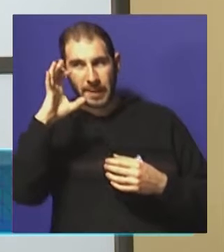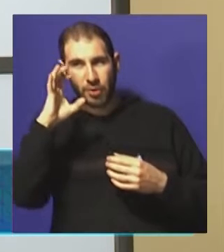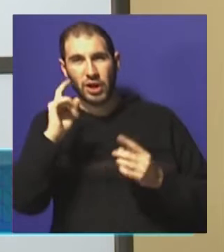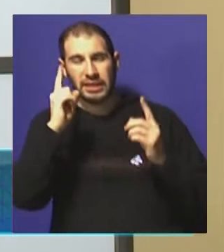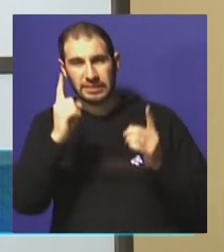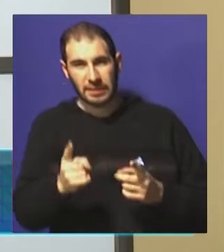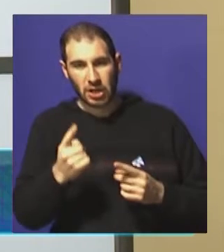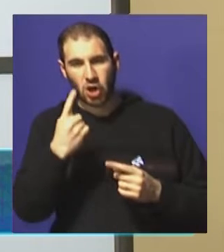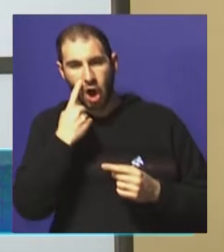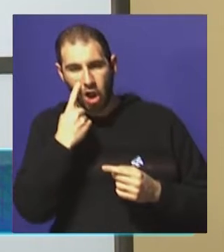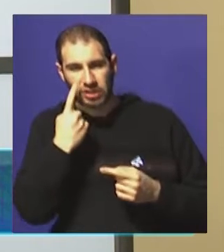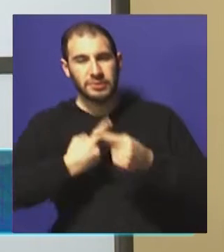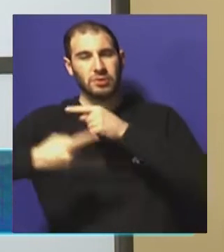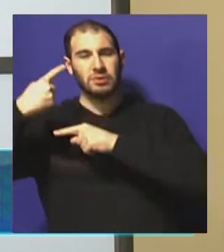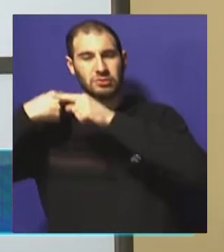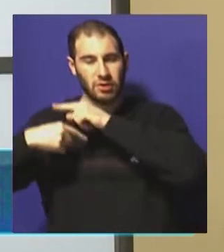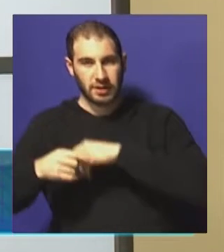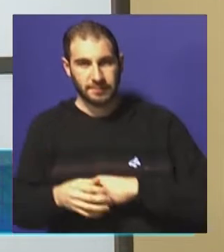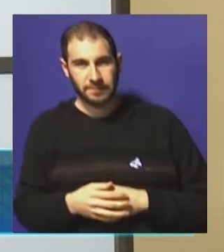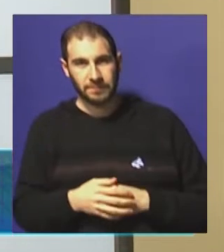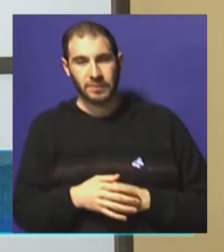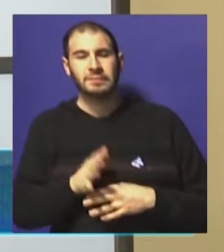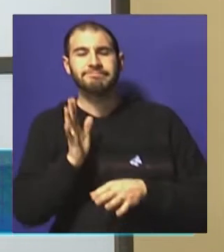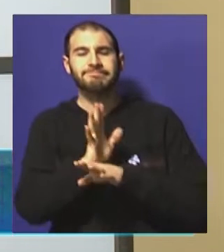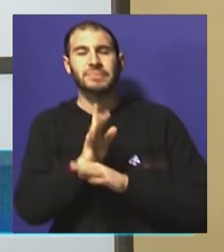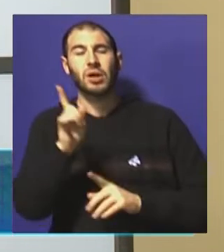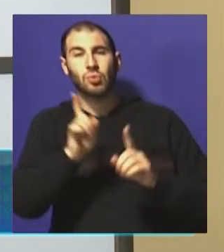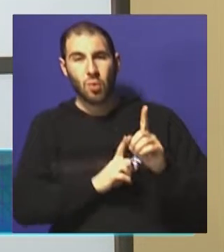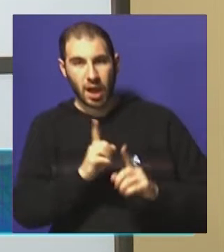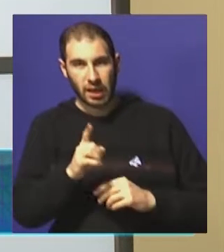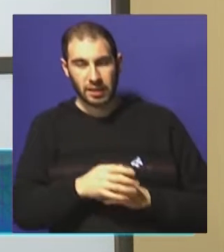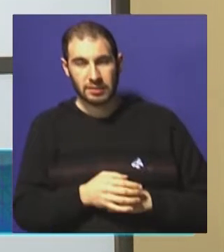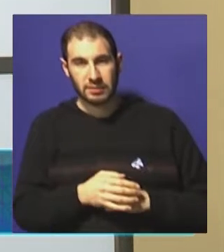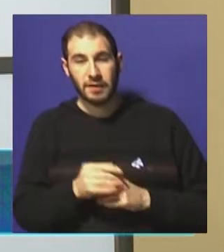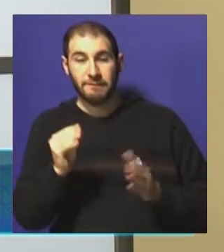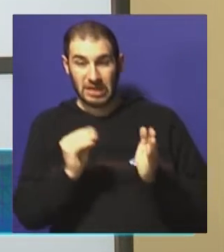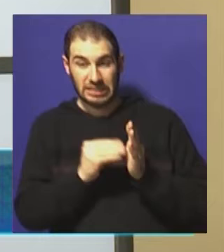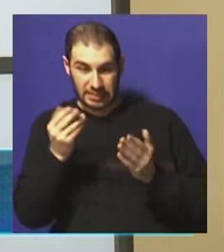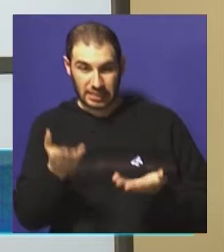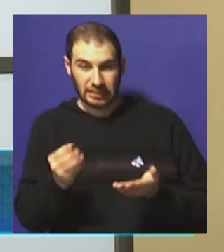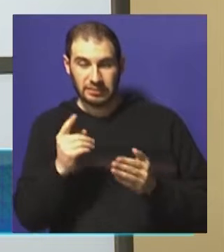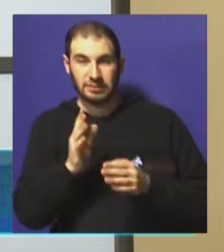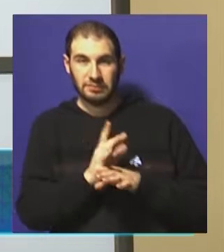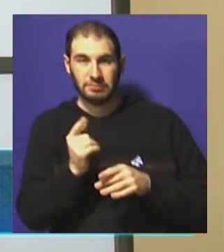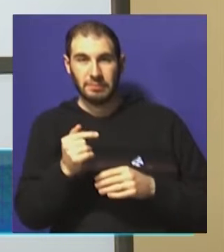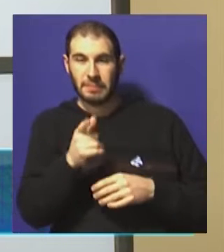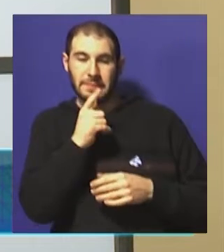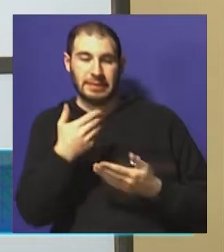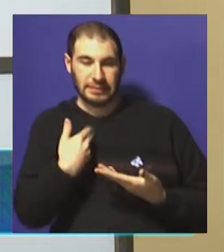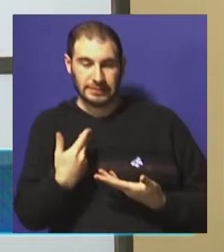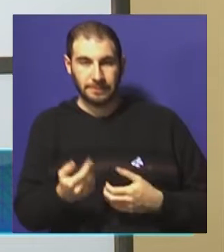con el conocimiento de la historia, cuál es el sentido y el significado de esa fecha, que a mí me parece